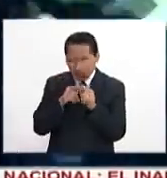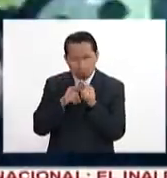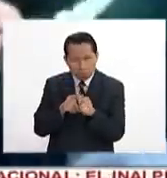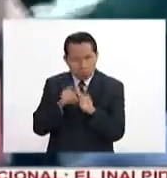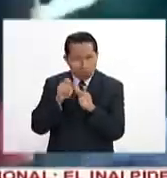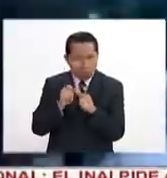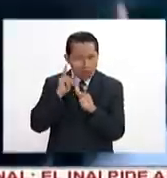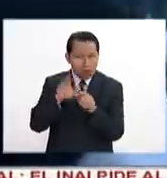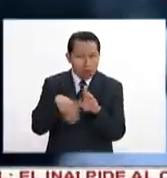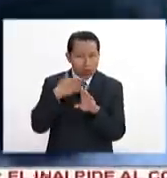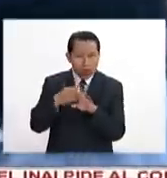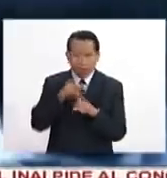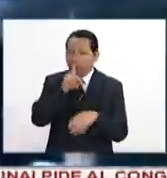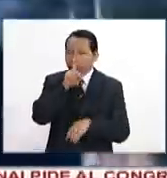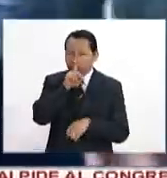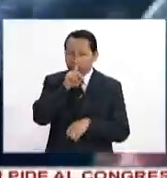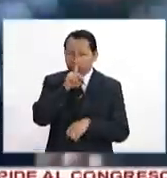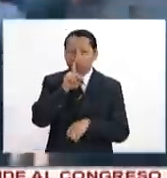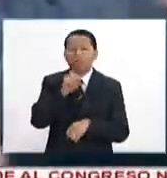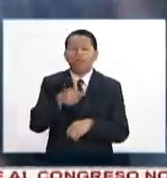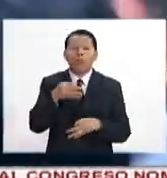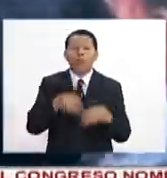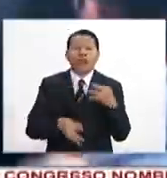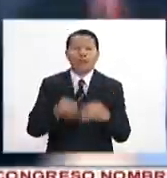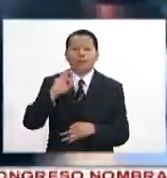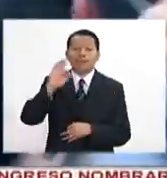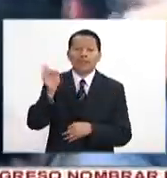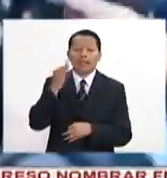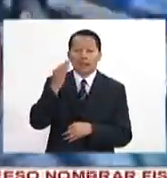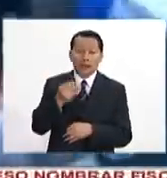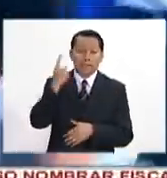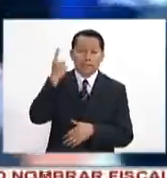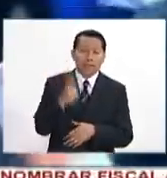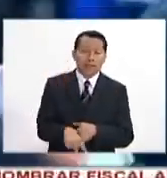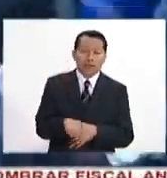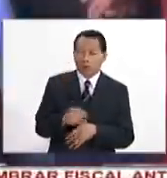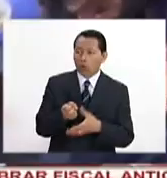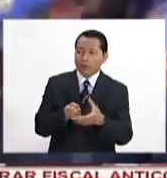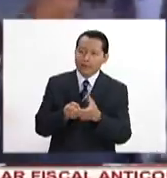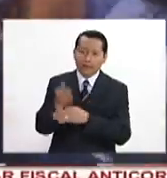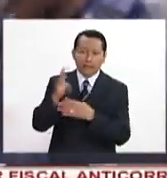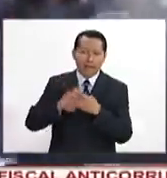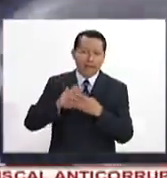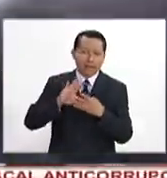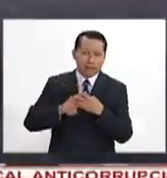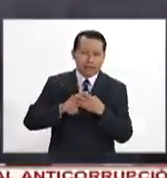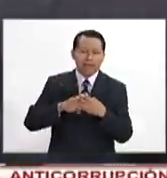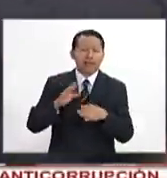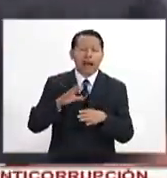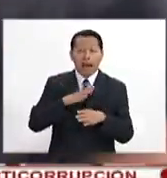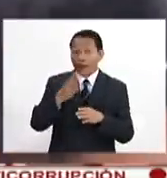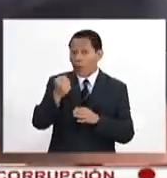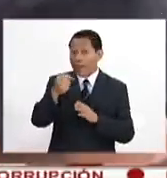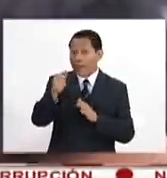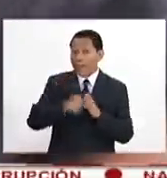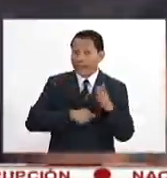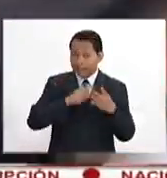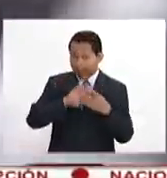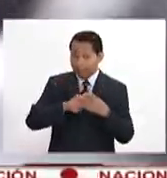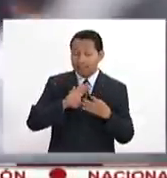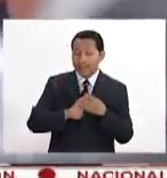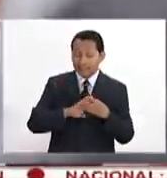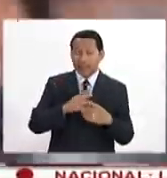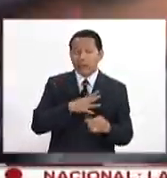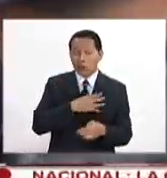un caso en su contra. Ante esta decisión, un juez federal ordenó liberar a Padres Dañino, quien permaneció 9 meses en prisión. El